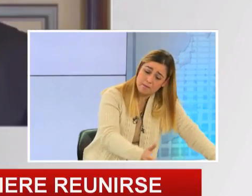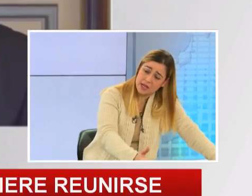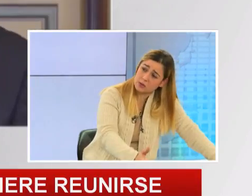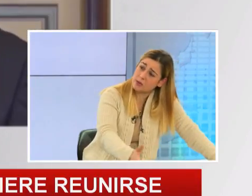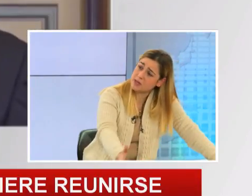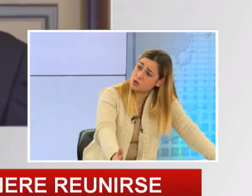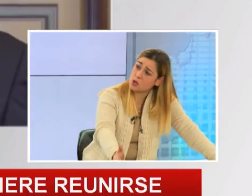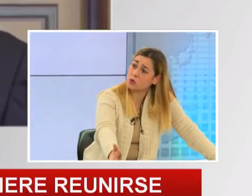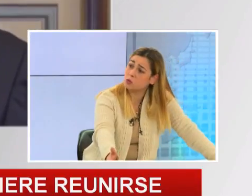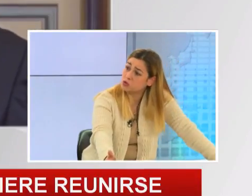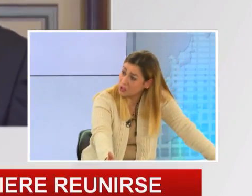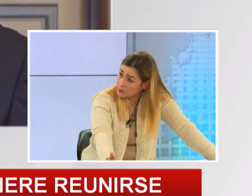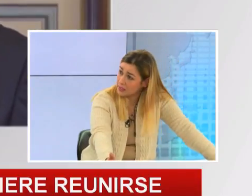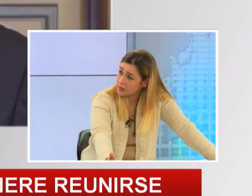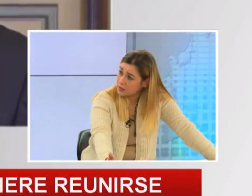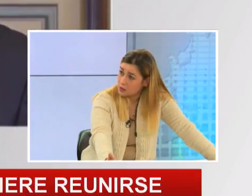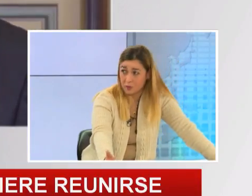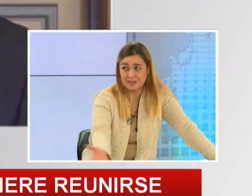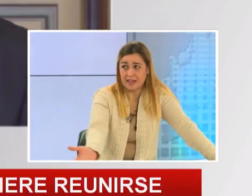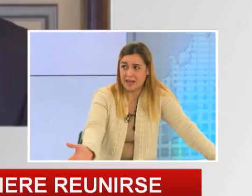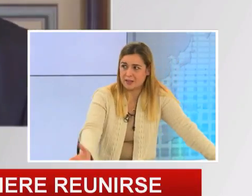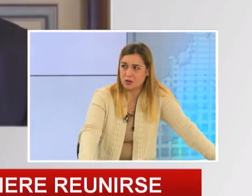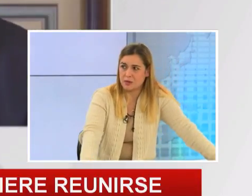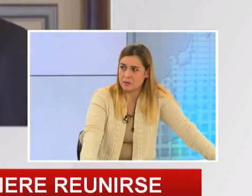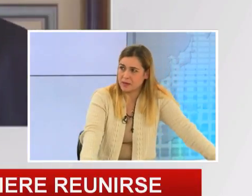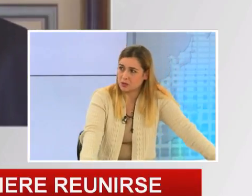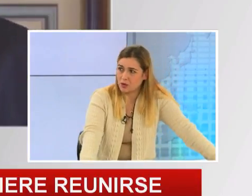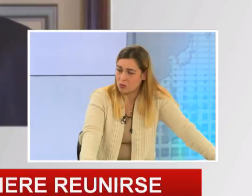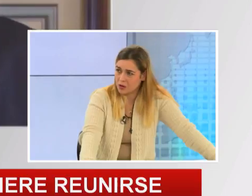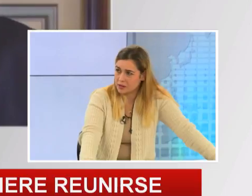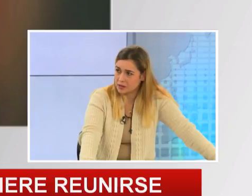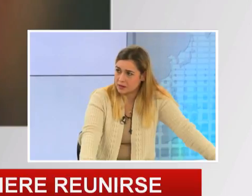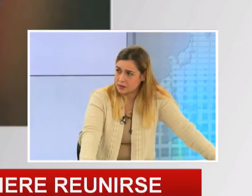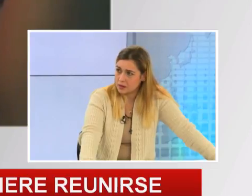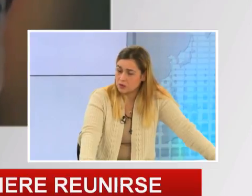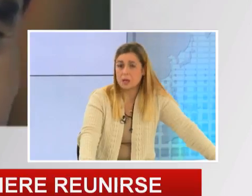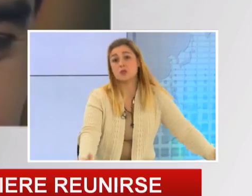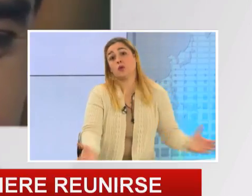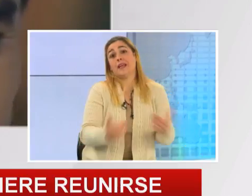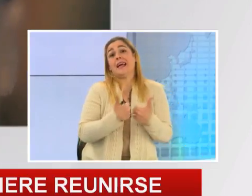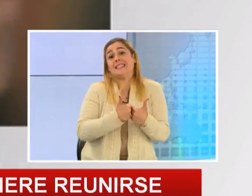el impacto en el precio del combustible no es tan alto como el impacto del commodity.